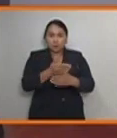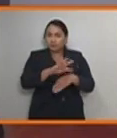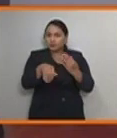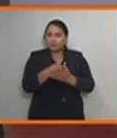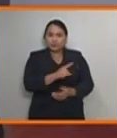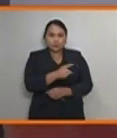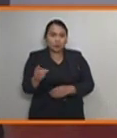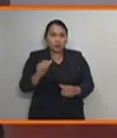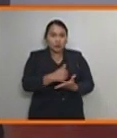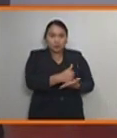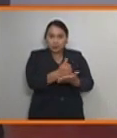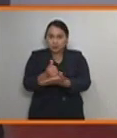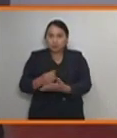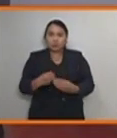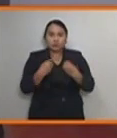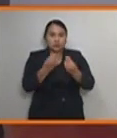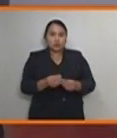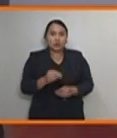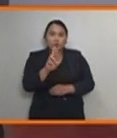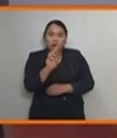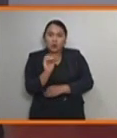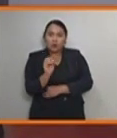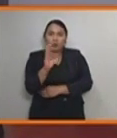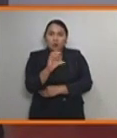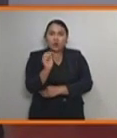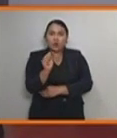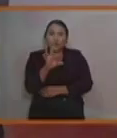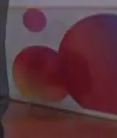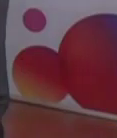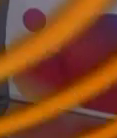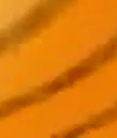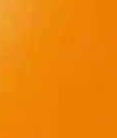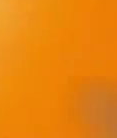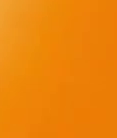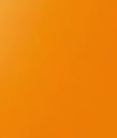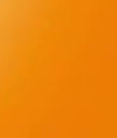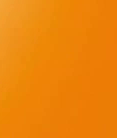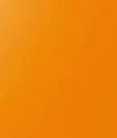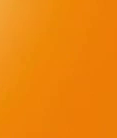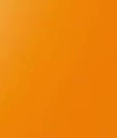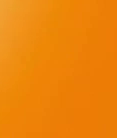las donaciones entregadas por nuestros voluntarios a RocaFam.